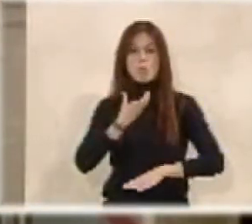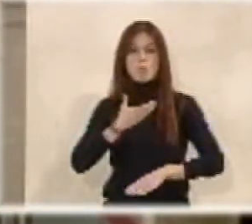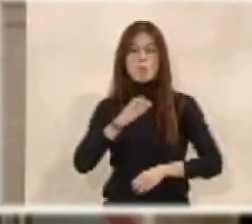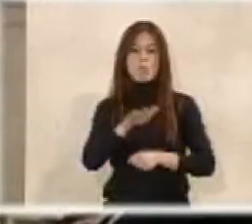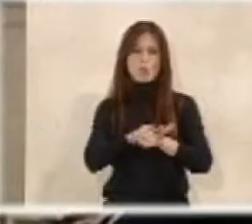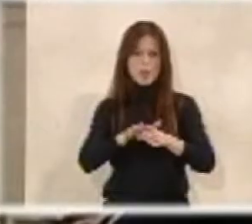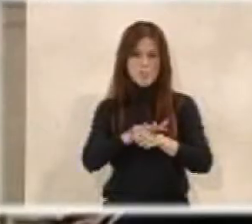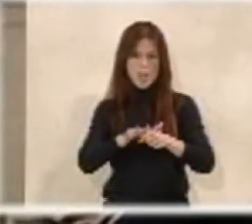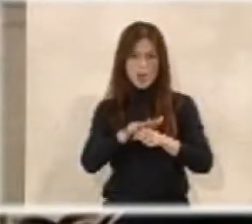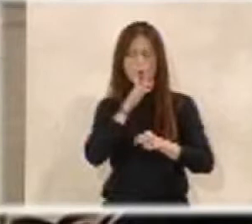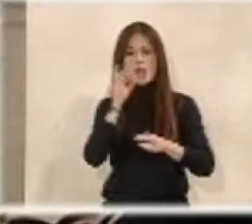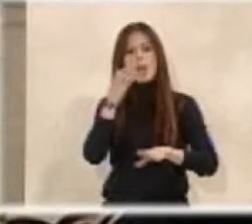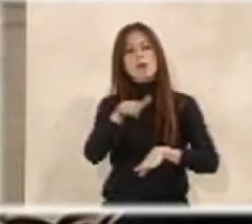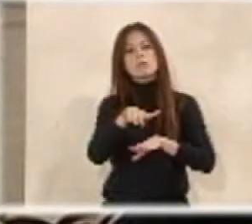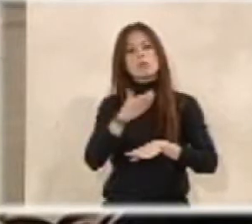Sí,